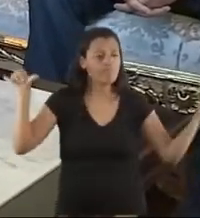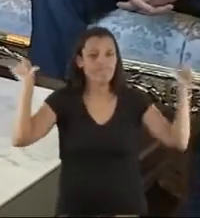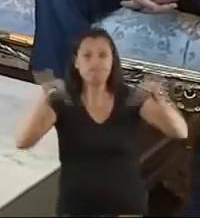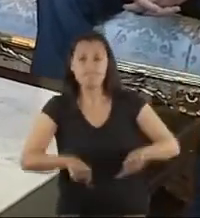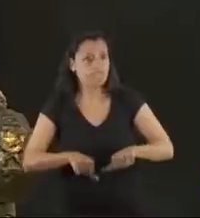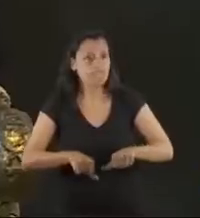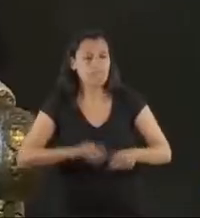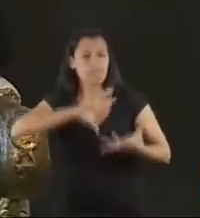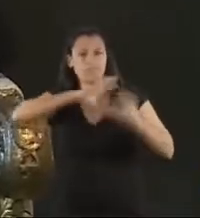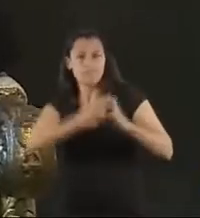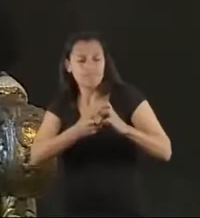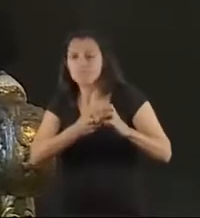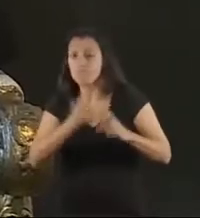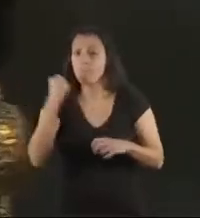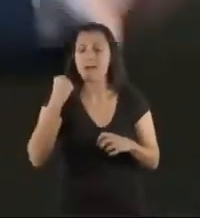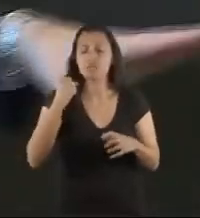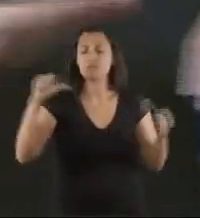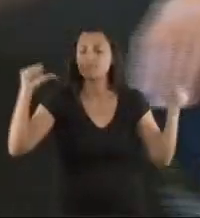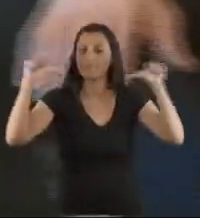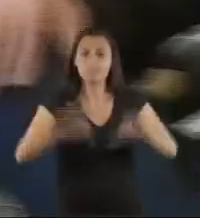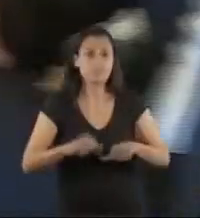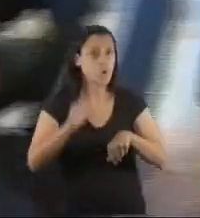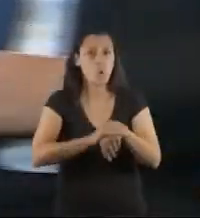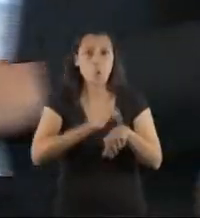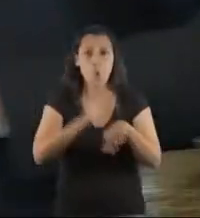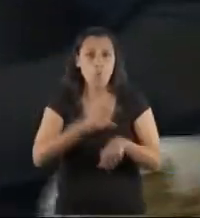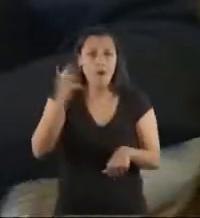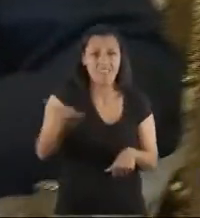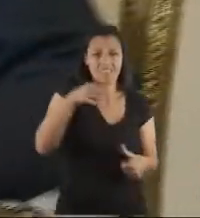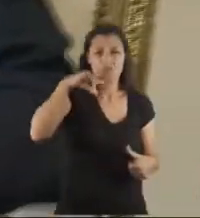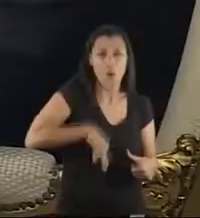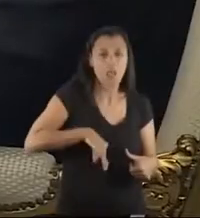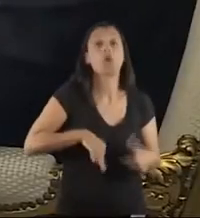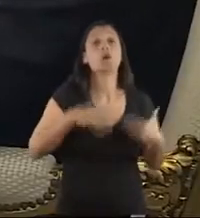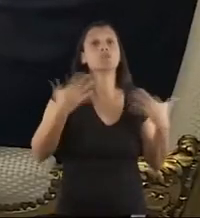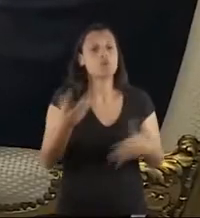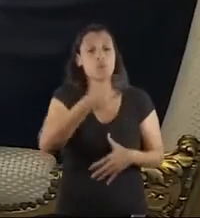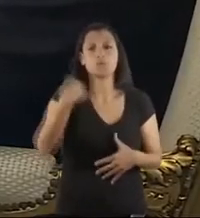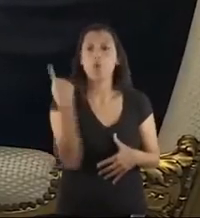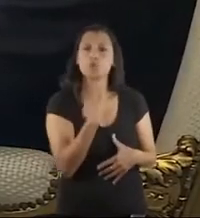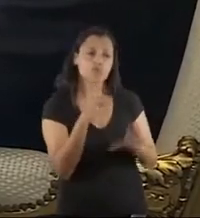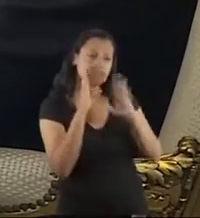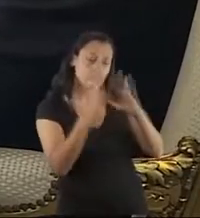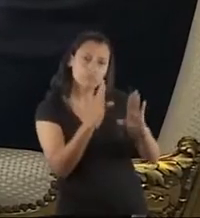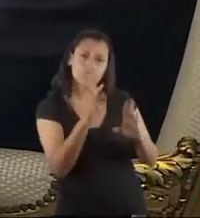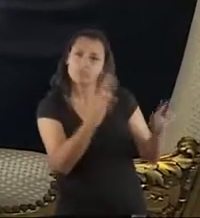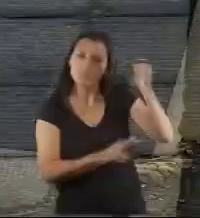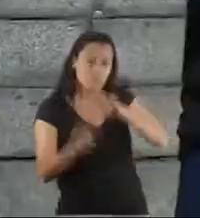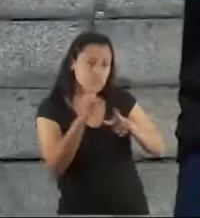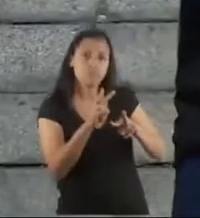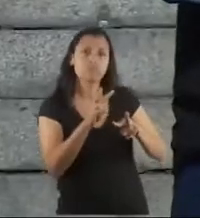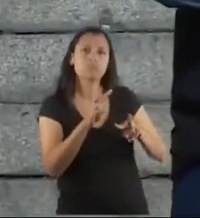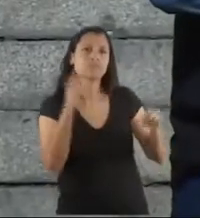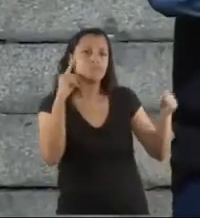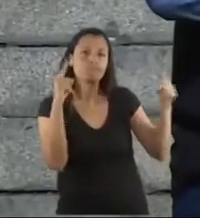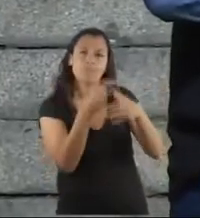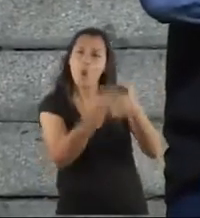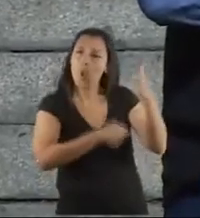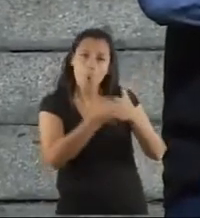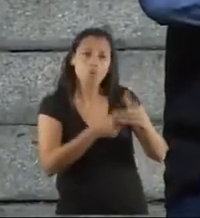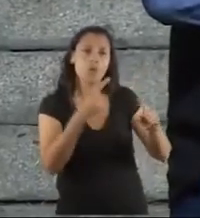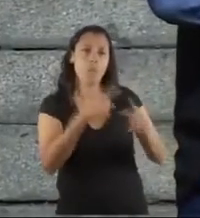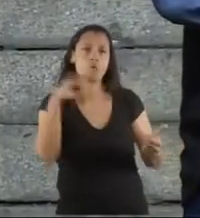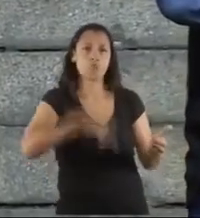del peso del salario en el ingreso y la decisión de adelantar las paritarias trajo